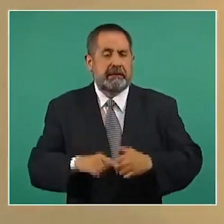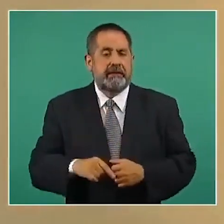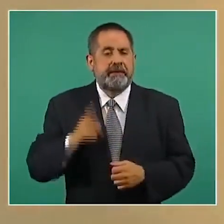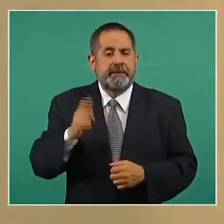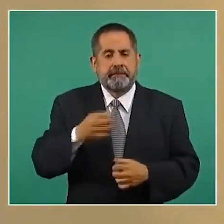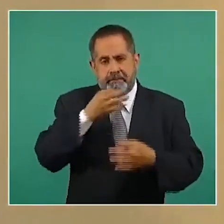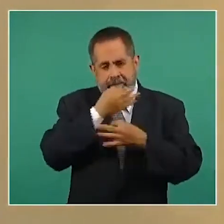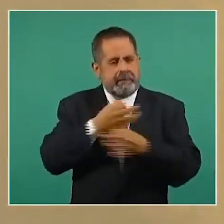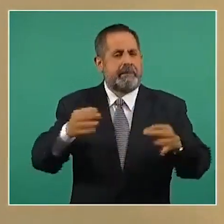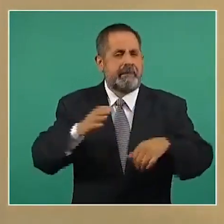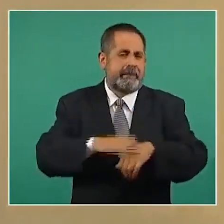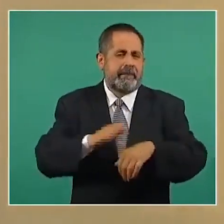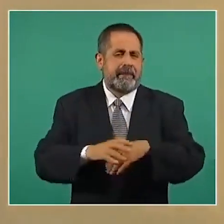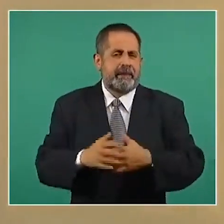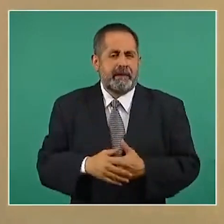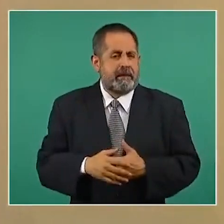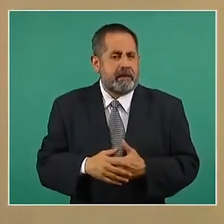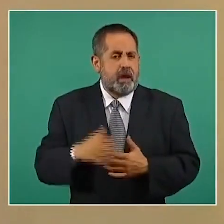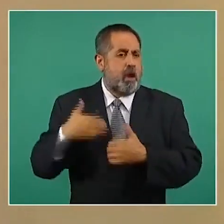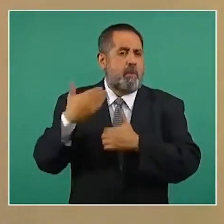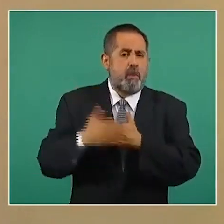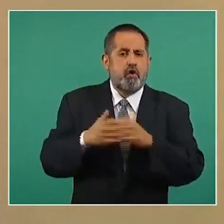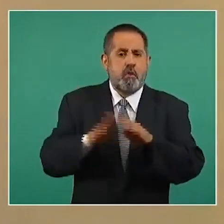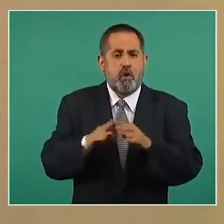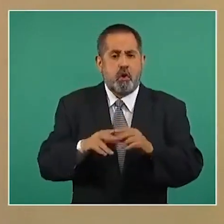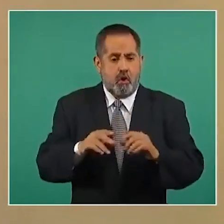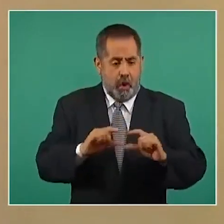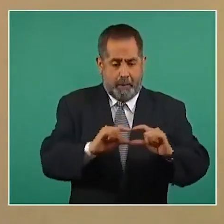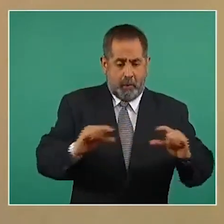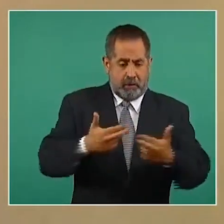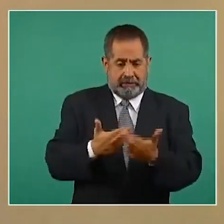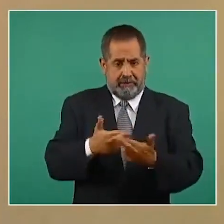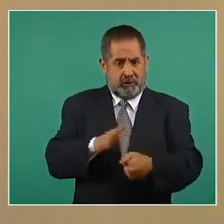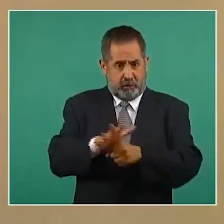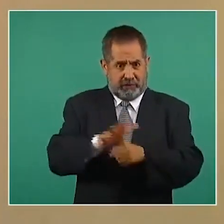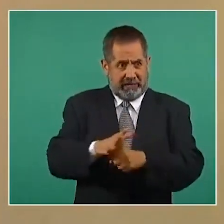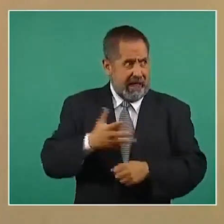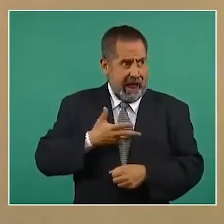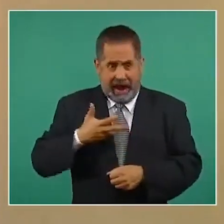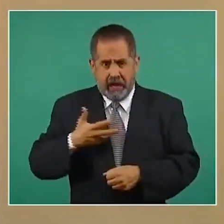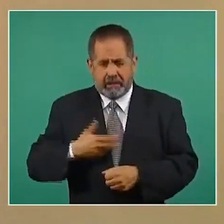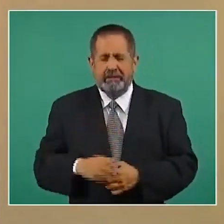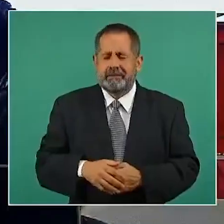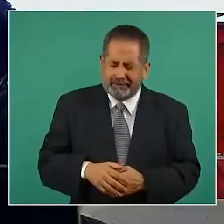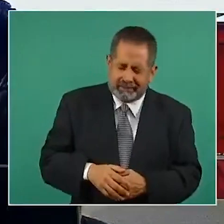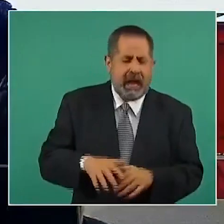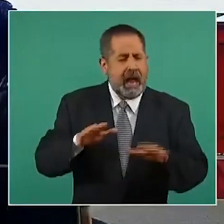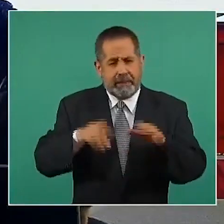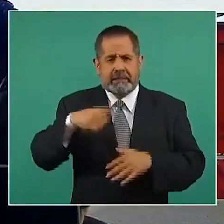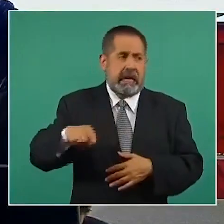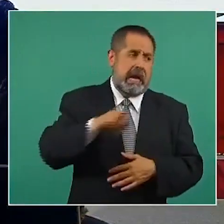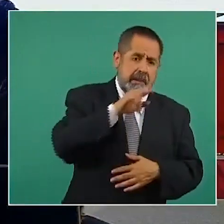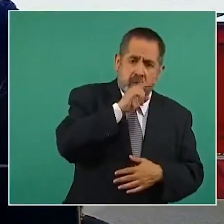el mensaje sobre si vamos a tener o no las vacunas suficientes. Creo que eso ha sido, la población a veces está preocupada, dice,